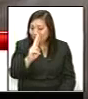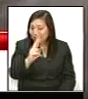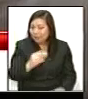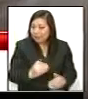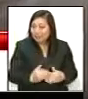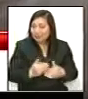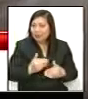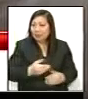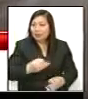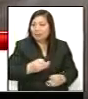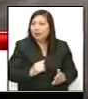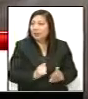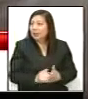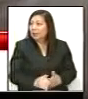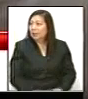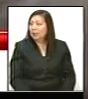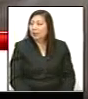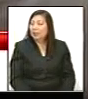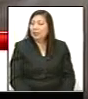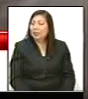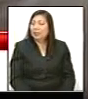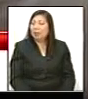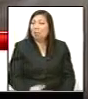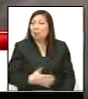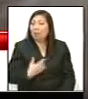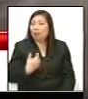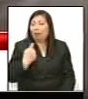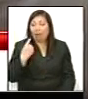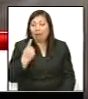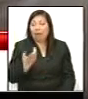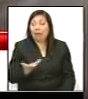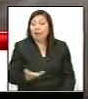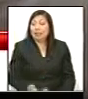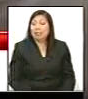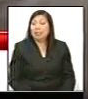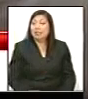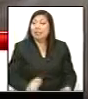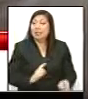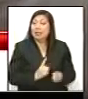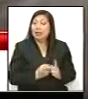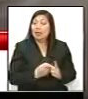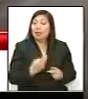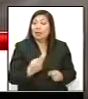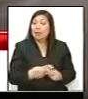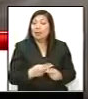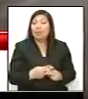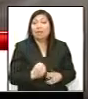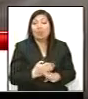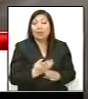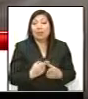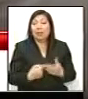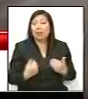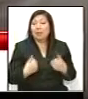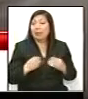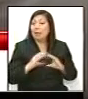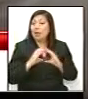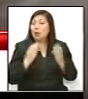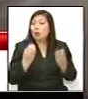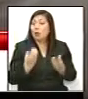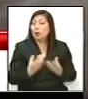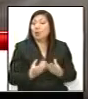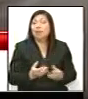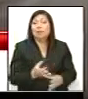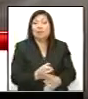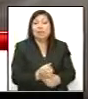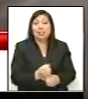ampliamente justificado, aunque lógicamente puede crear problemas en el cambio de denominación y la facultad que tiene el Congreso de